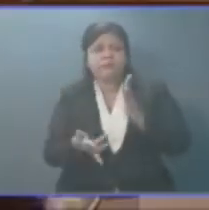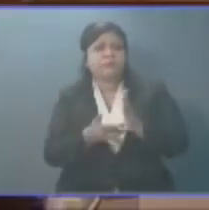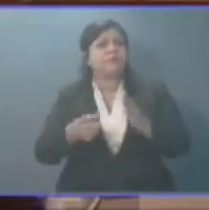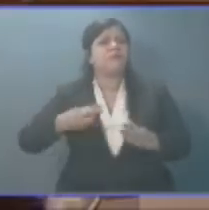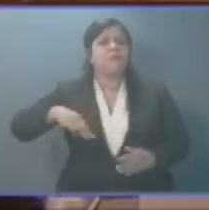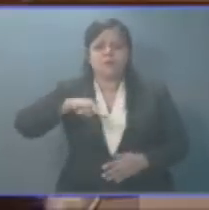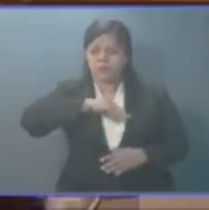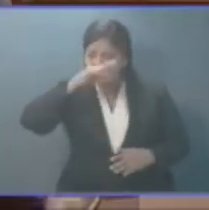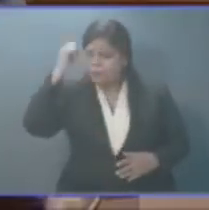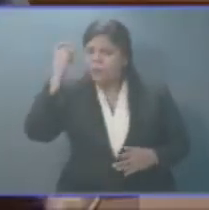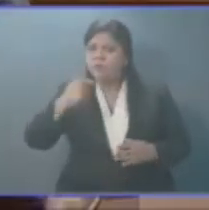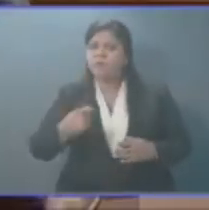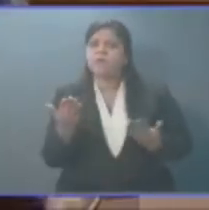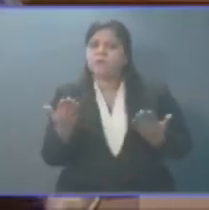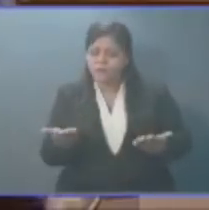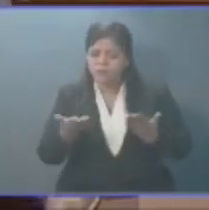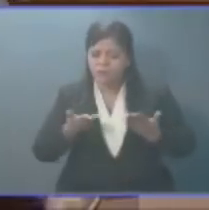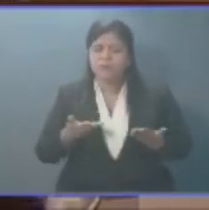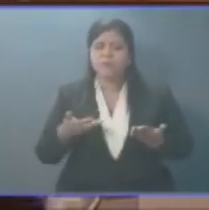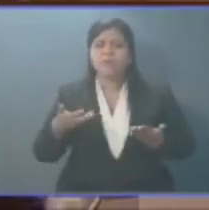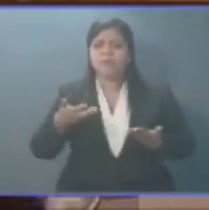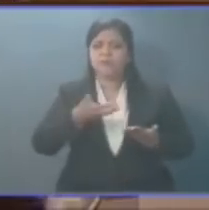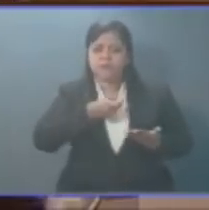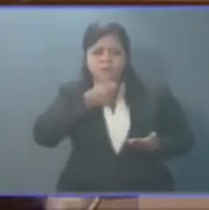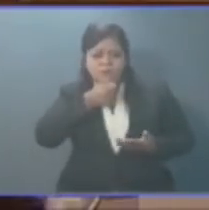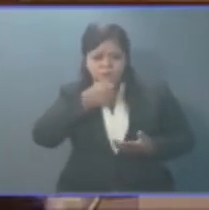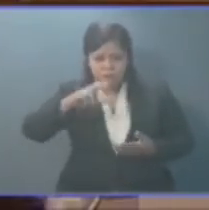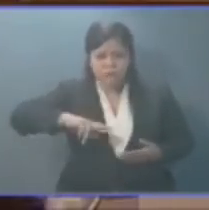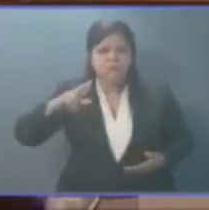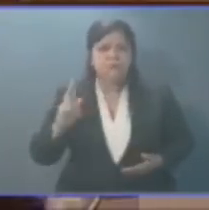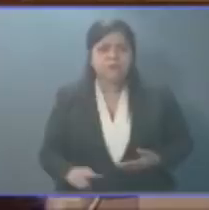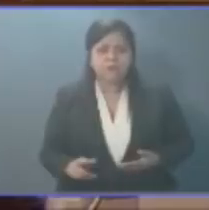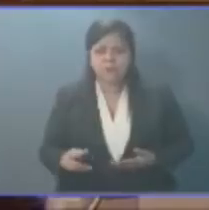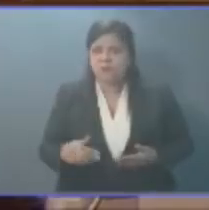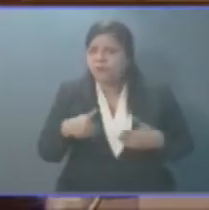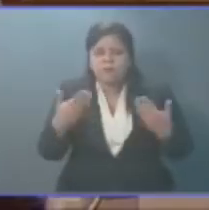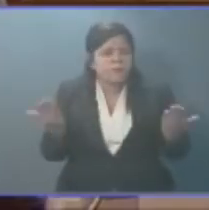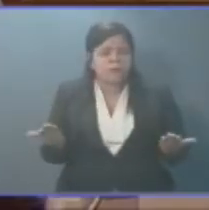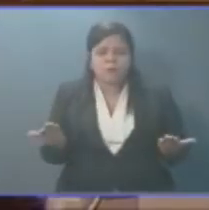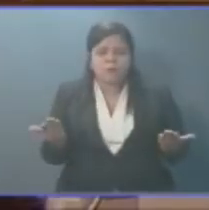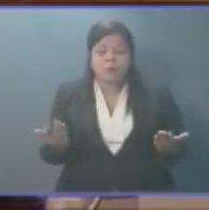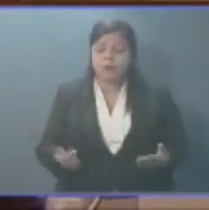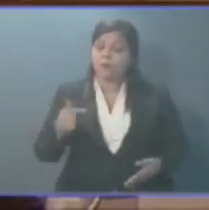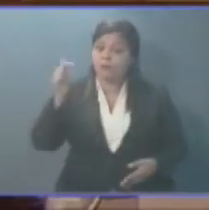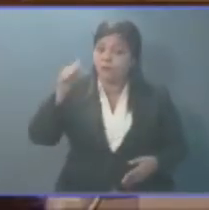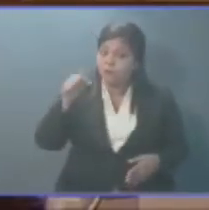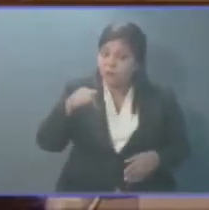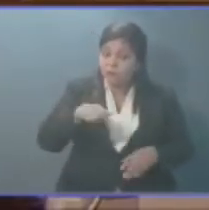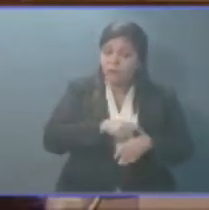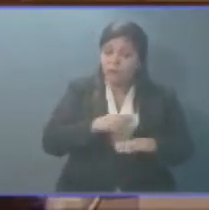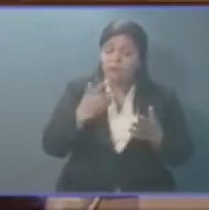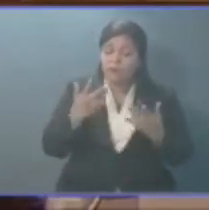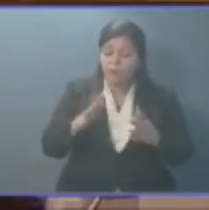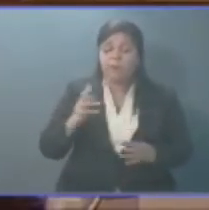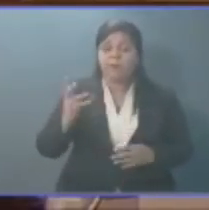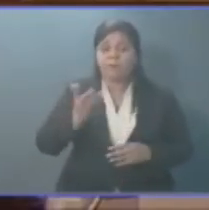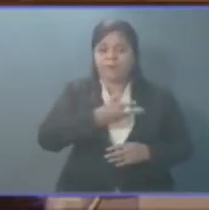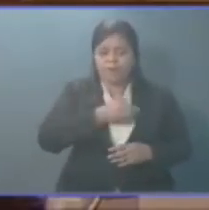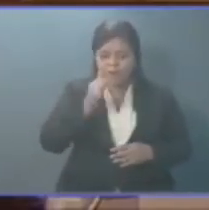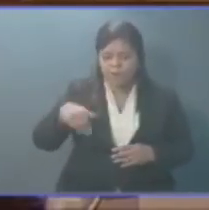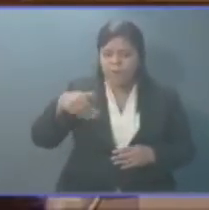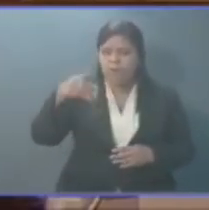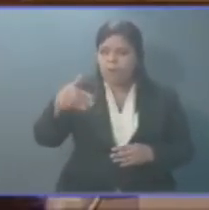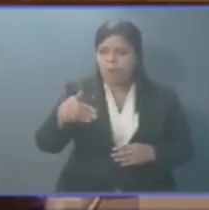Ministerio de Trabajo que sirva como fuente para dar estos datos. En este momento hemos creado, en este año